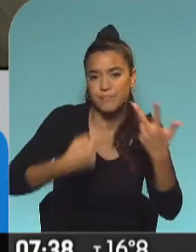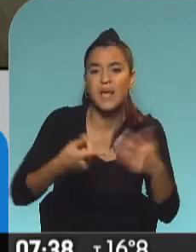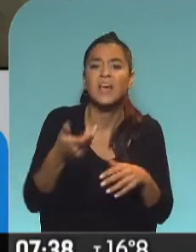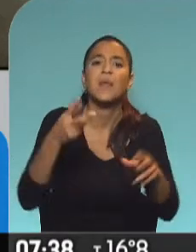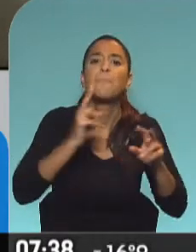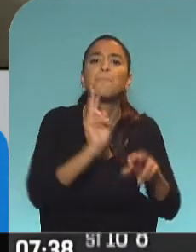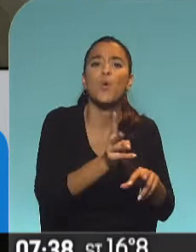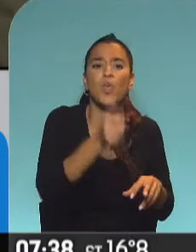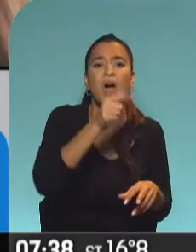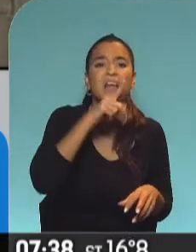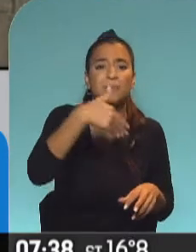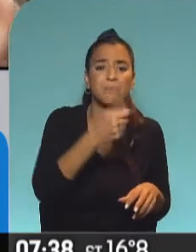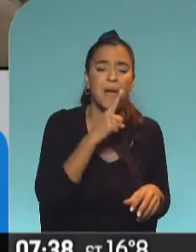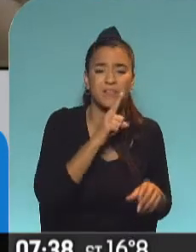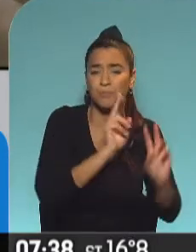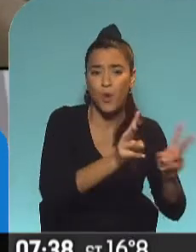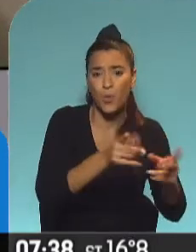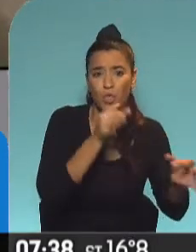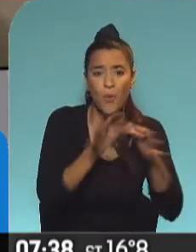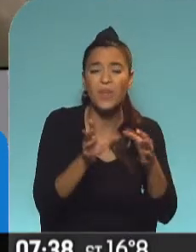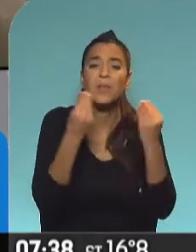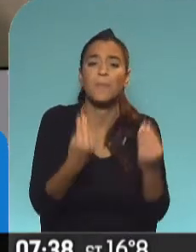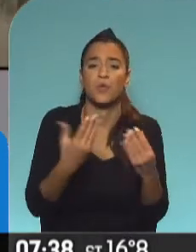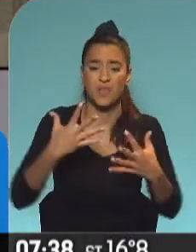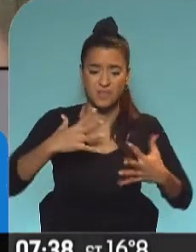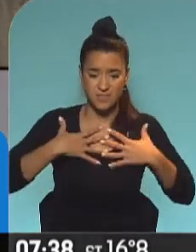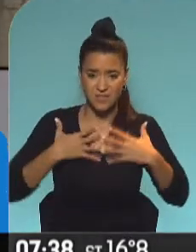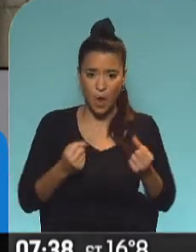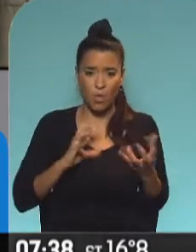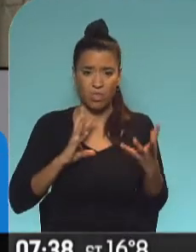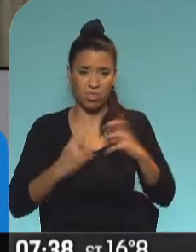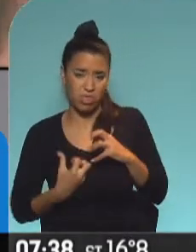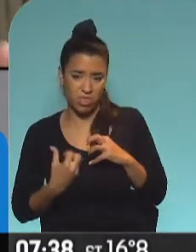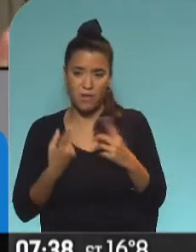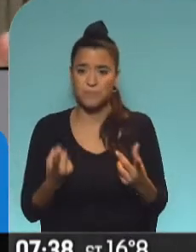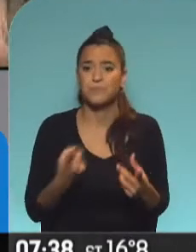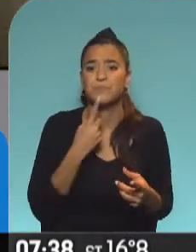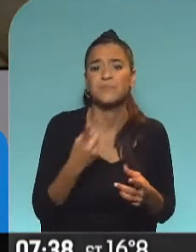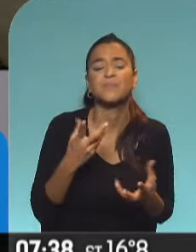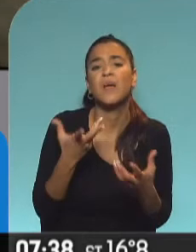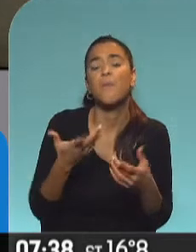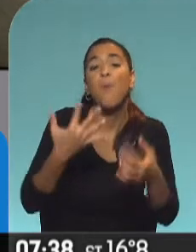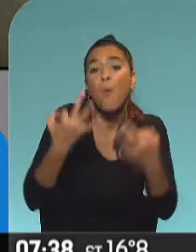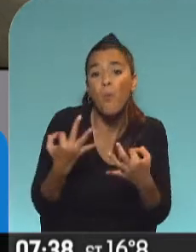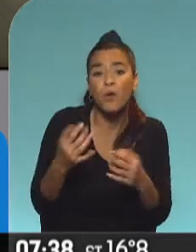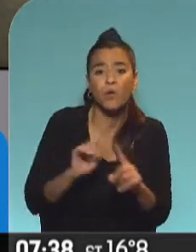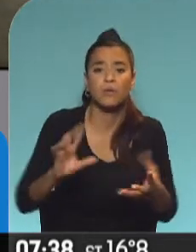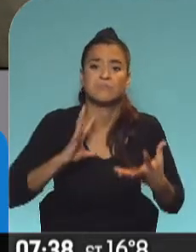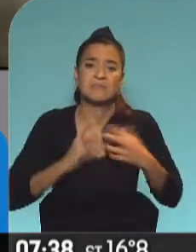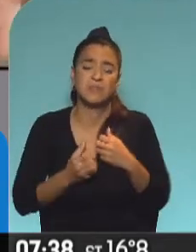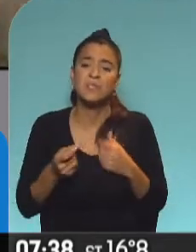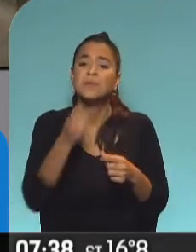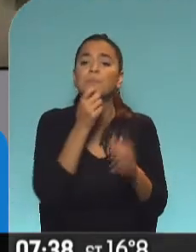España, donde lo busquen, porque es perjudicial para la salud. Así que no, además de no tener ninguna efectividad, encima hace daño, con lo cual, por favor, a los